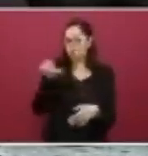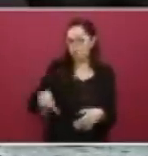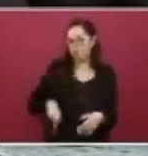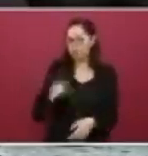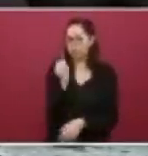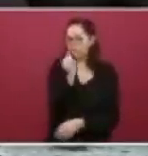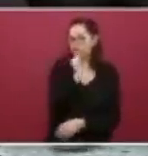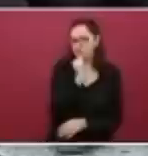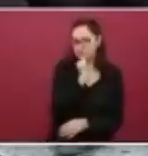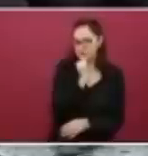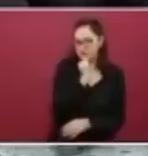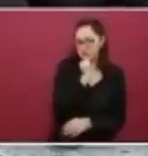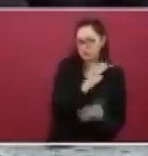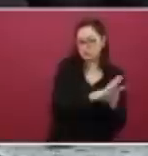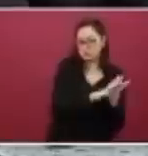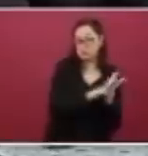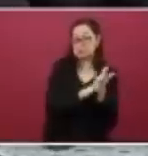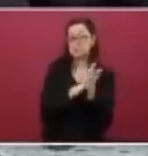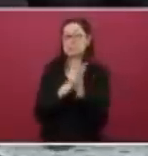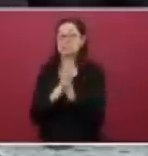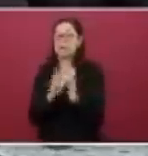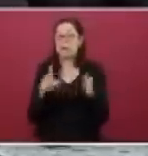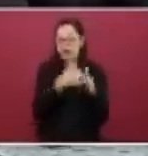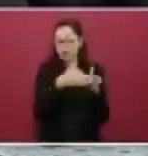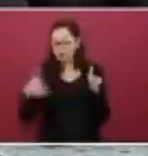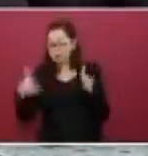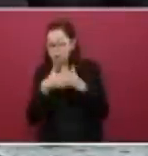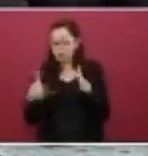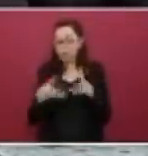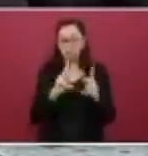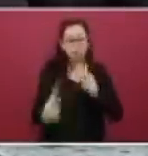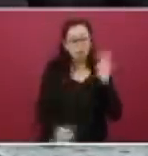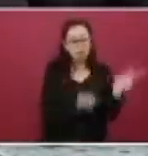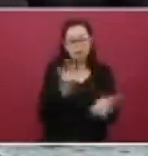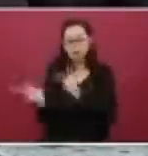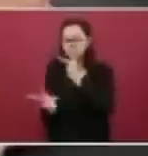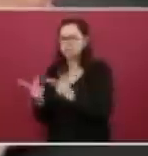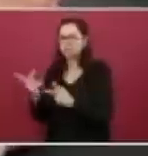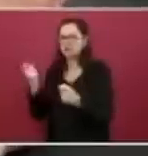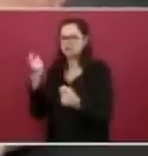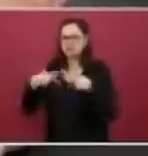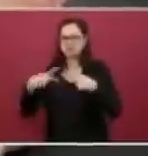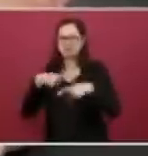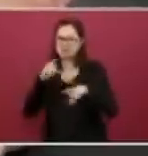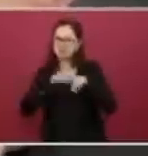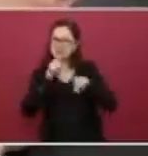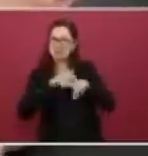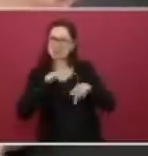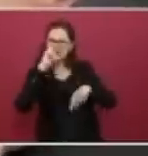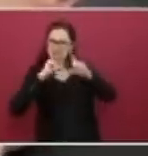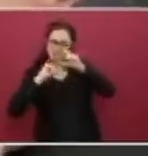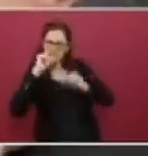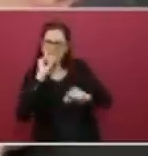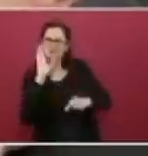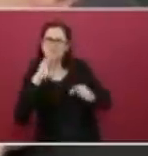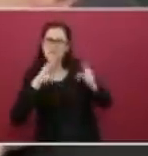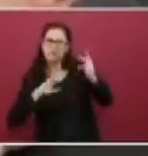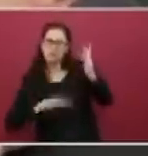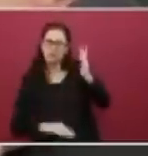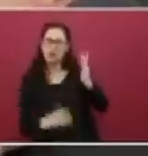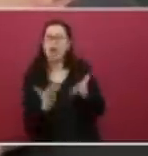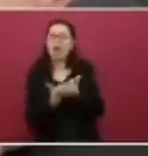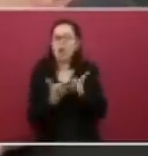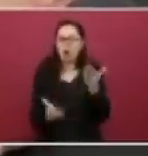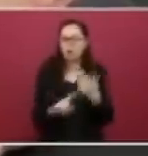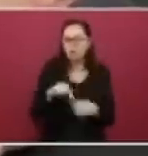cuestionadas por las fallas que hubo en la aplicación etcétera sí quienes la van a organizar ahora también van a